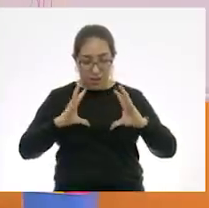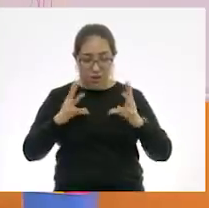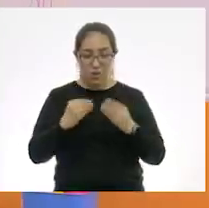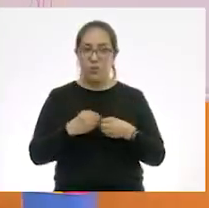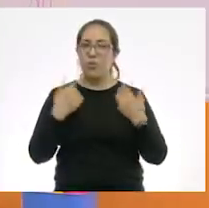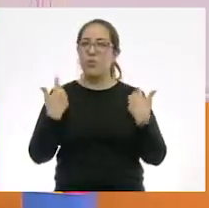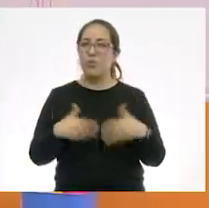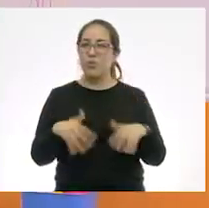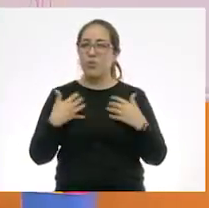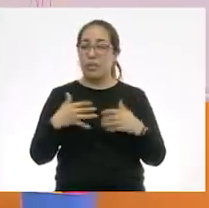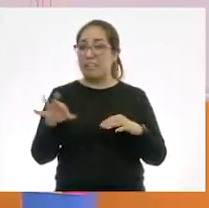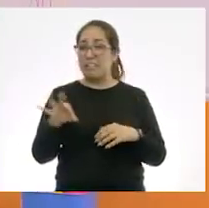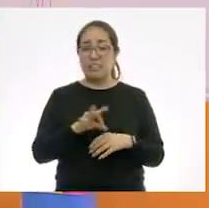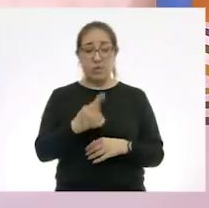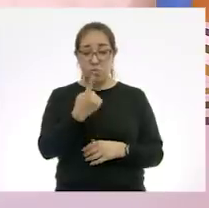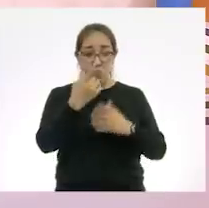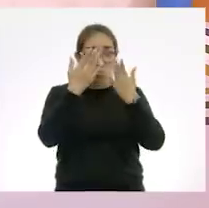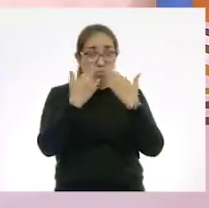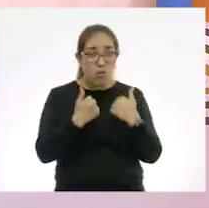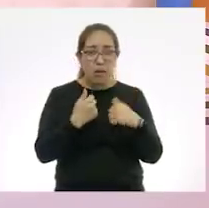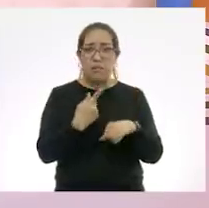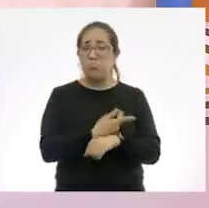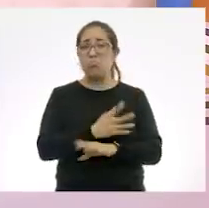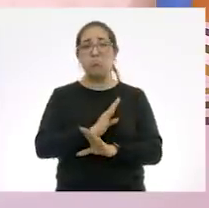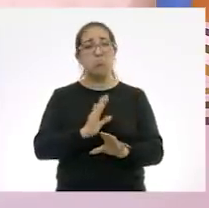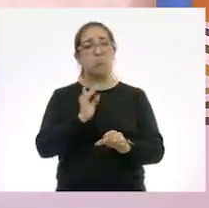maravilla! Sin uno de ellos, no podríamos hacer nada.